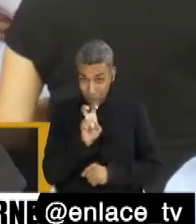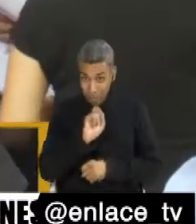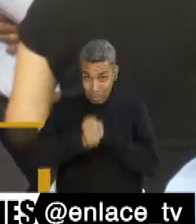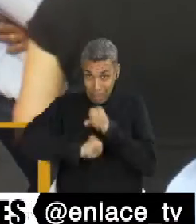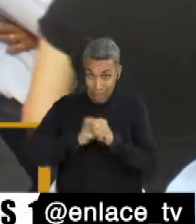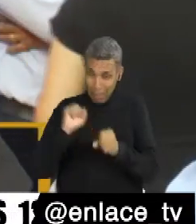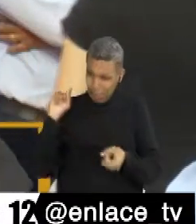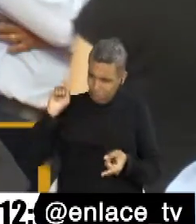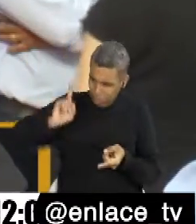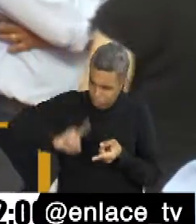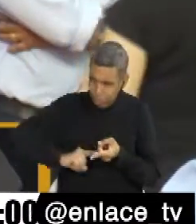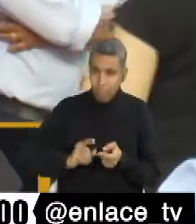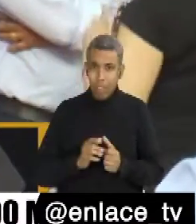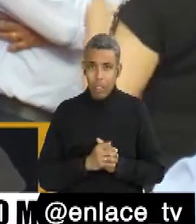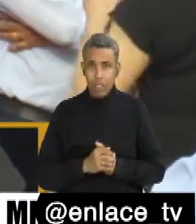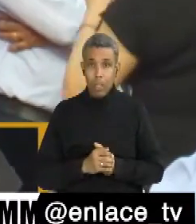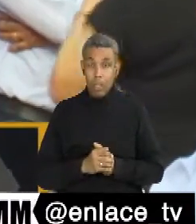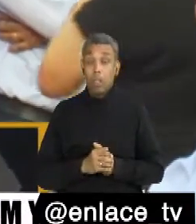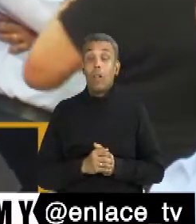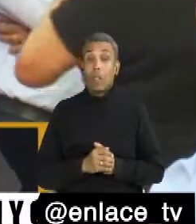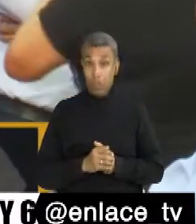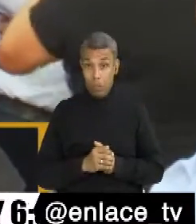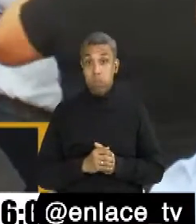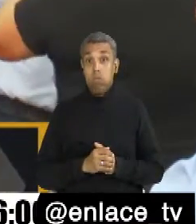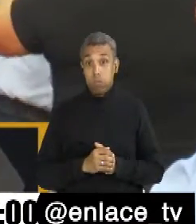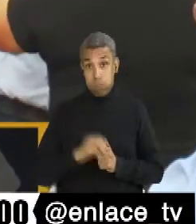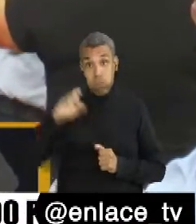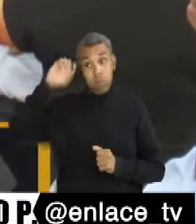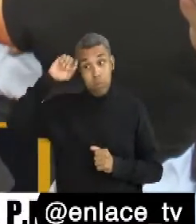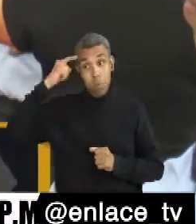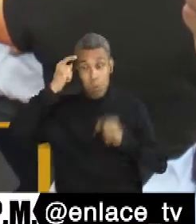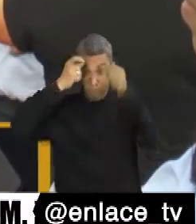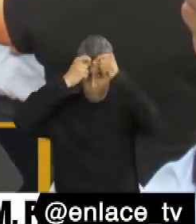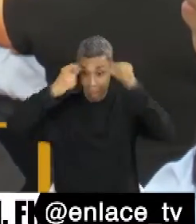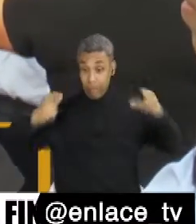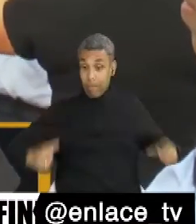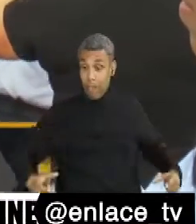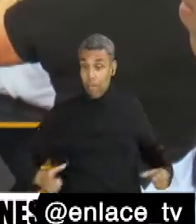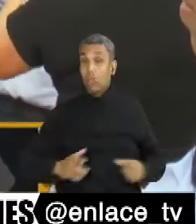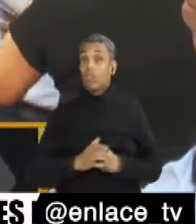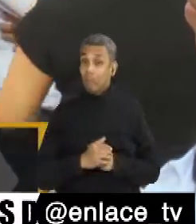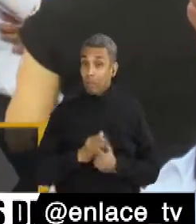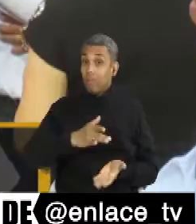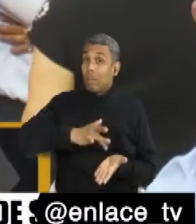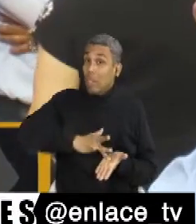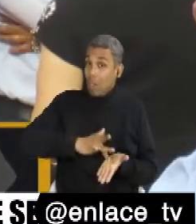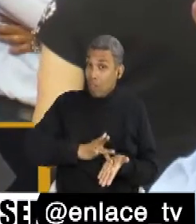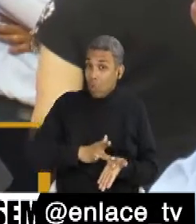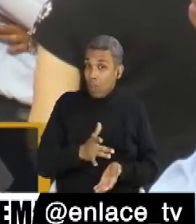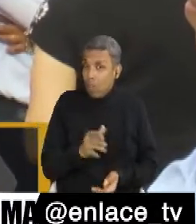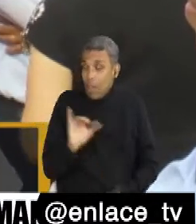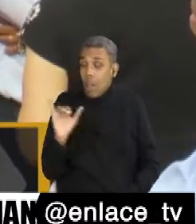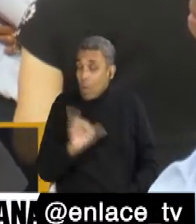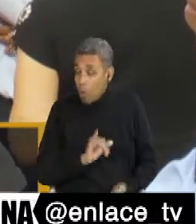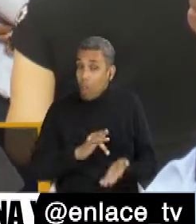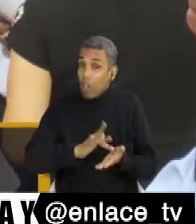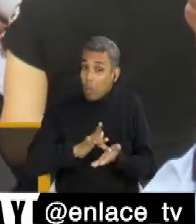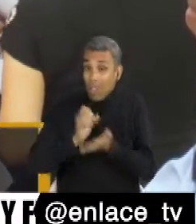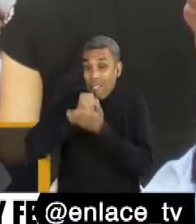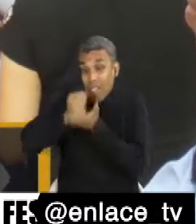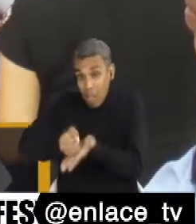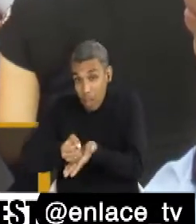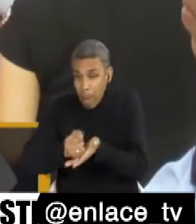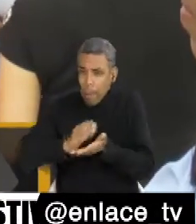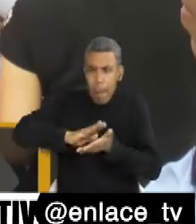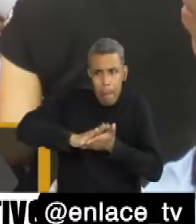estado en la cárcel es una deuda que la justicia colombiana tiene con David Ravelo. Así que este primer paso fuera de la cárcel es la cuota inicial de lo